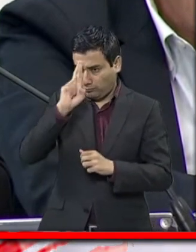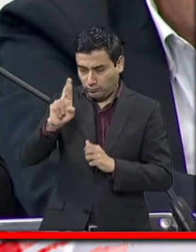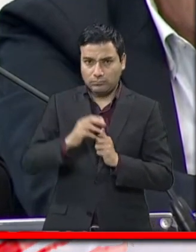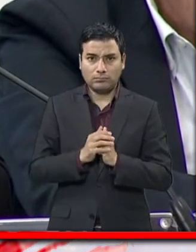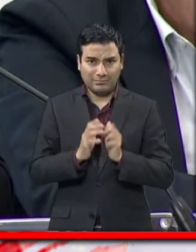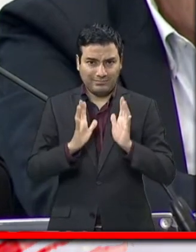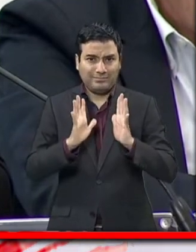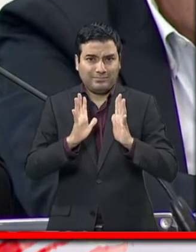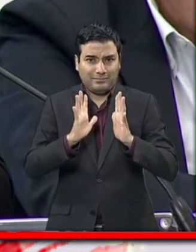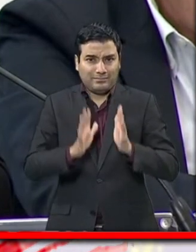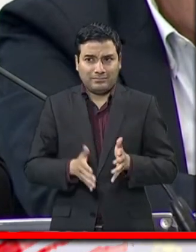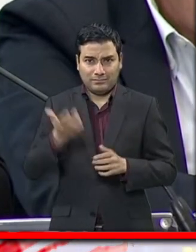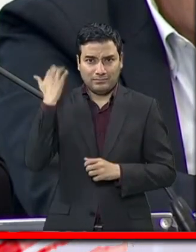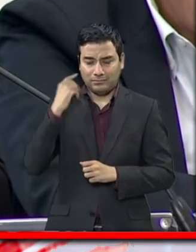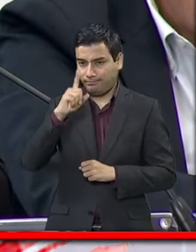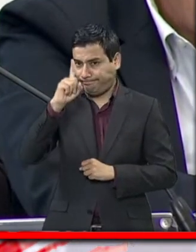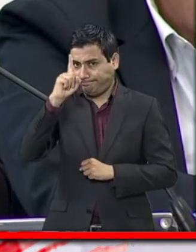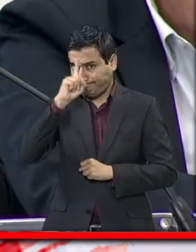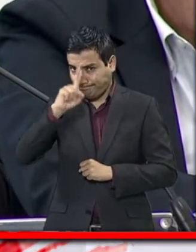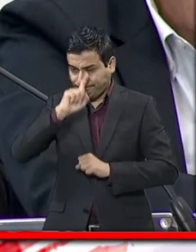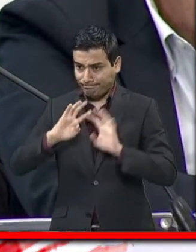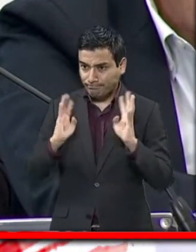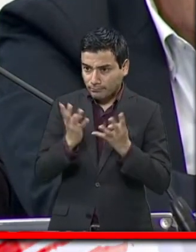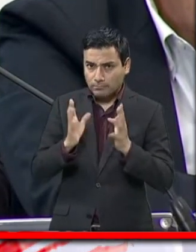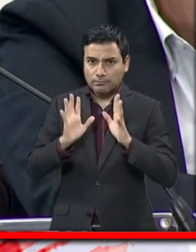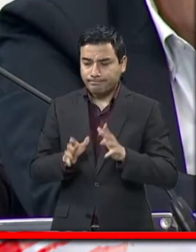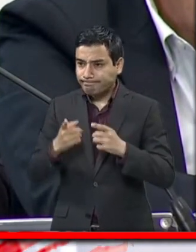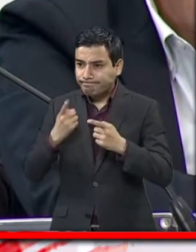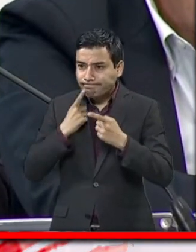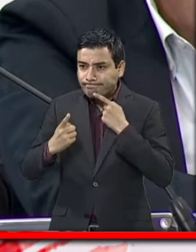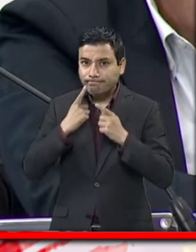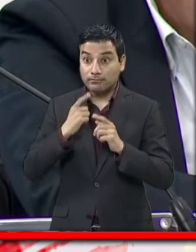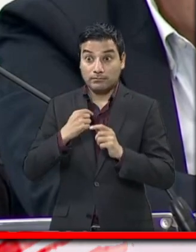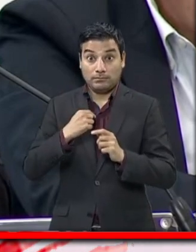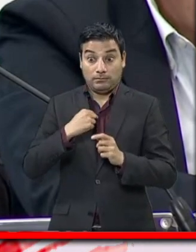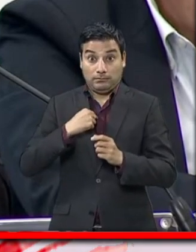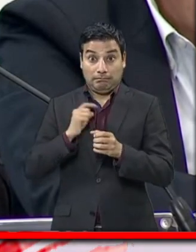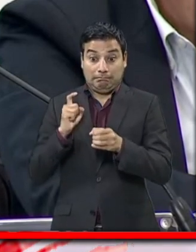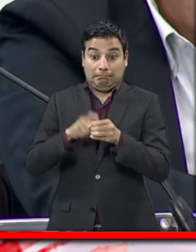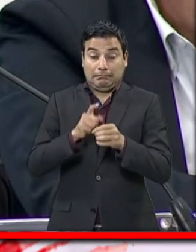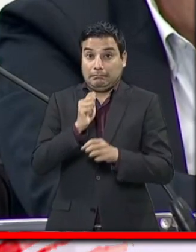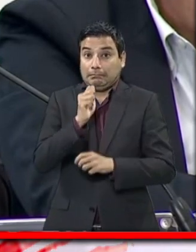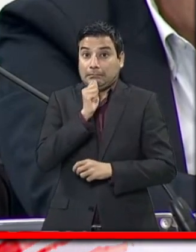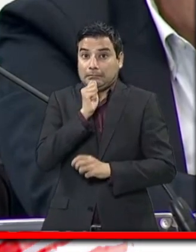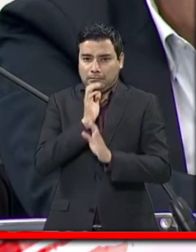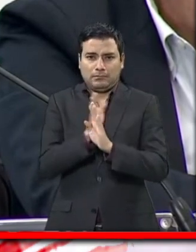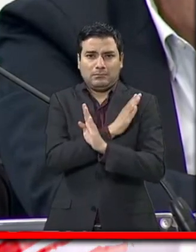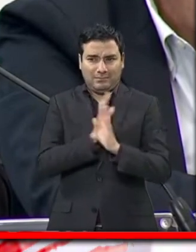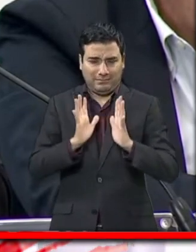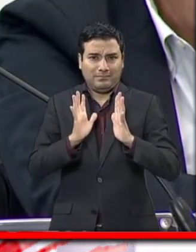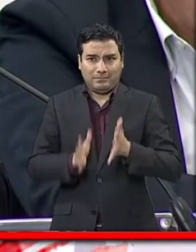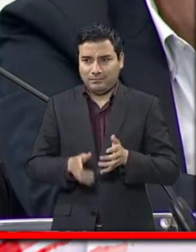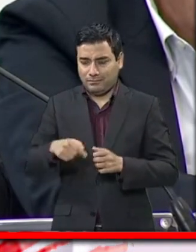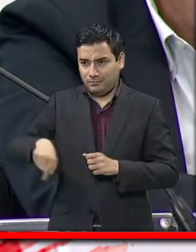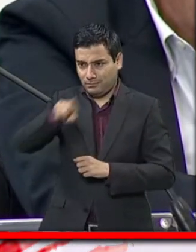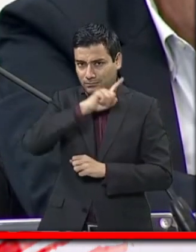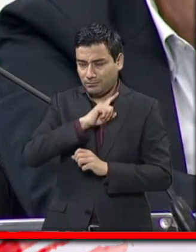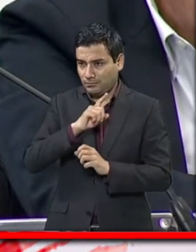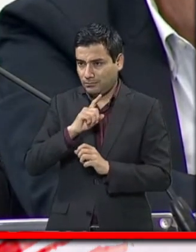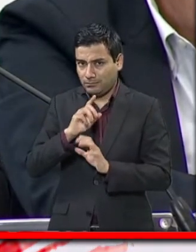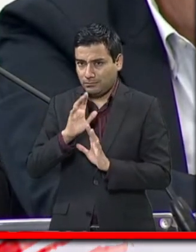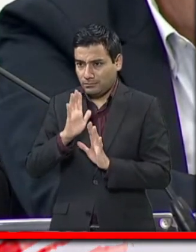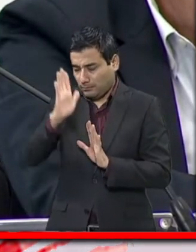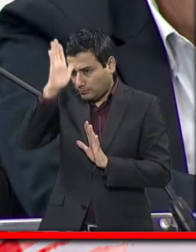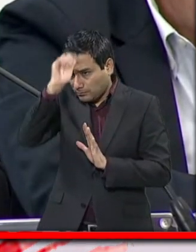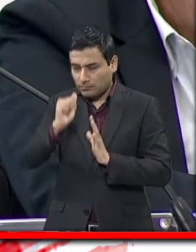en el consejo general desde antes de nuestra llegada y ese respeto se y ese acuerdo se respeta no vamos a